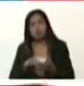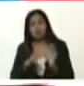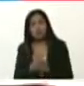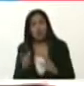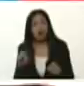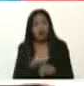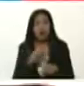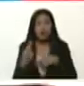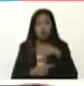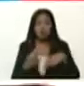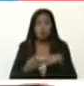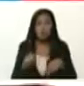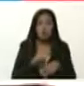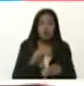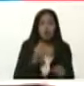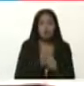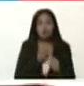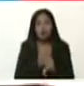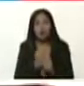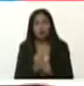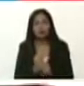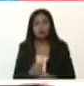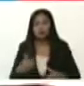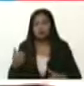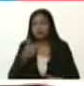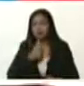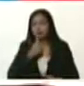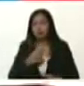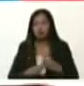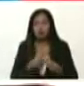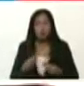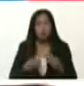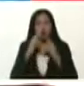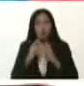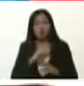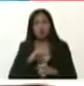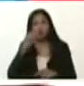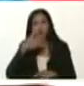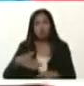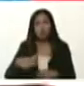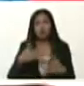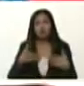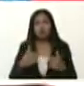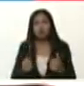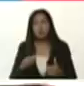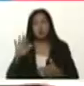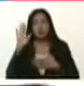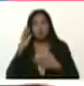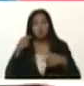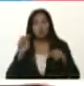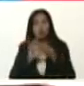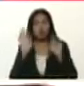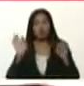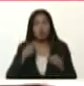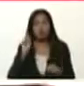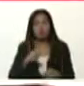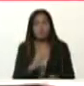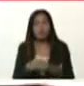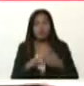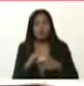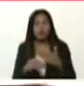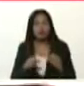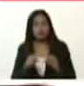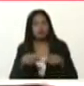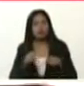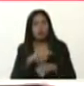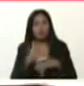para trabajar y parir resultados y respuestas para nuestro pueblo. Y en salud me comprometo a llevar adelante